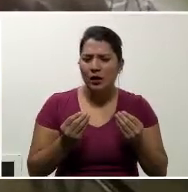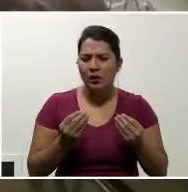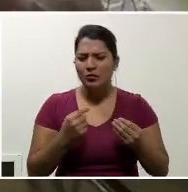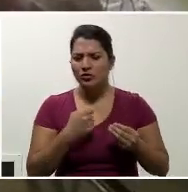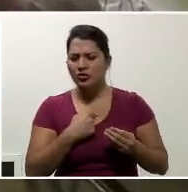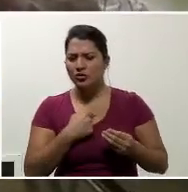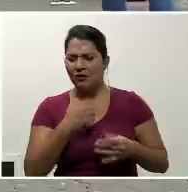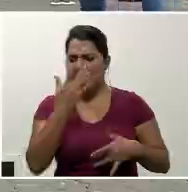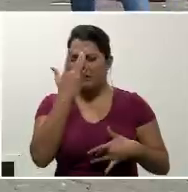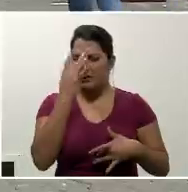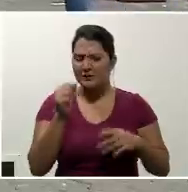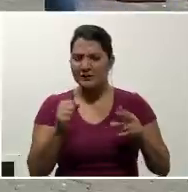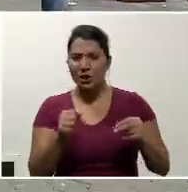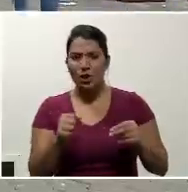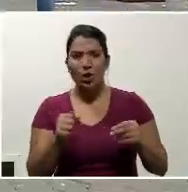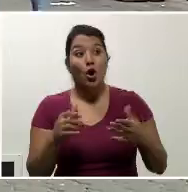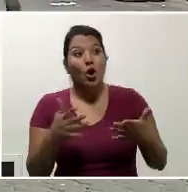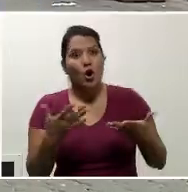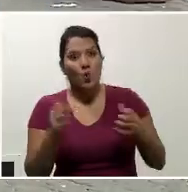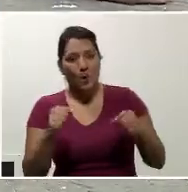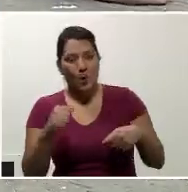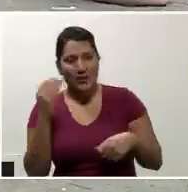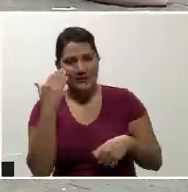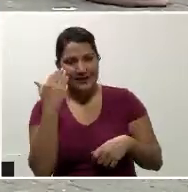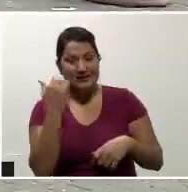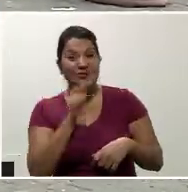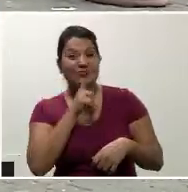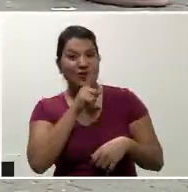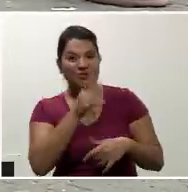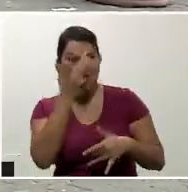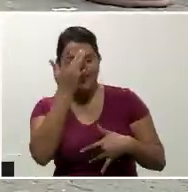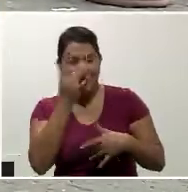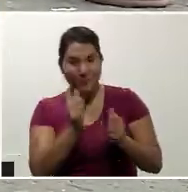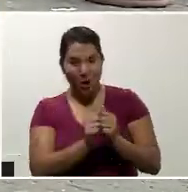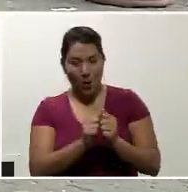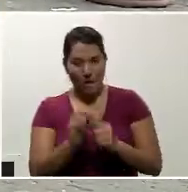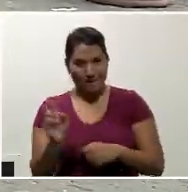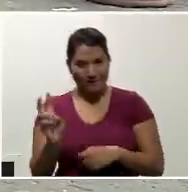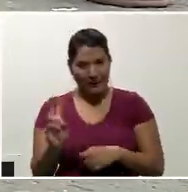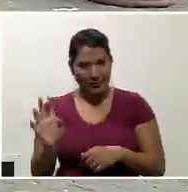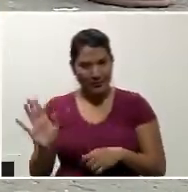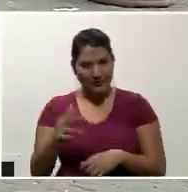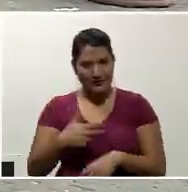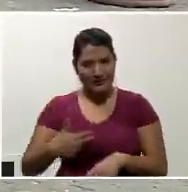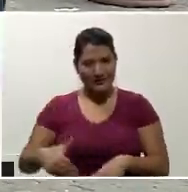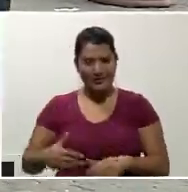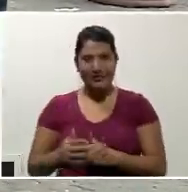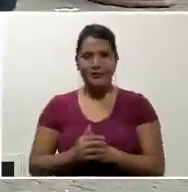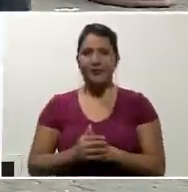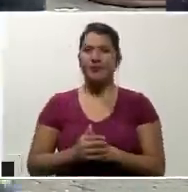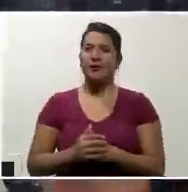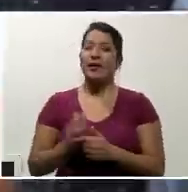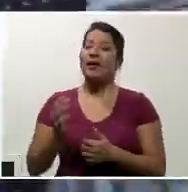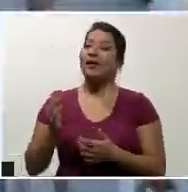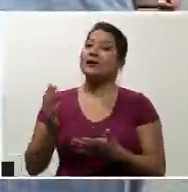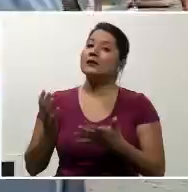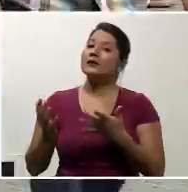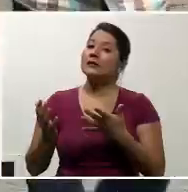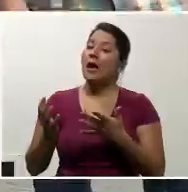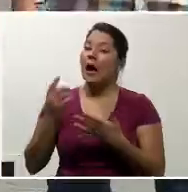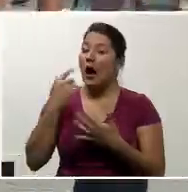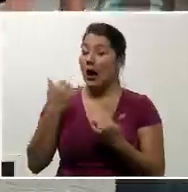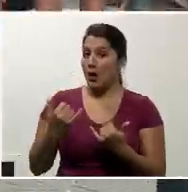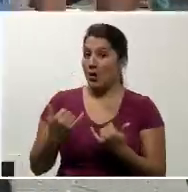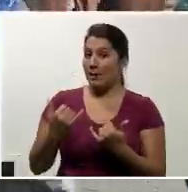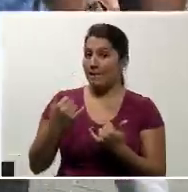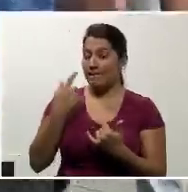coronavirus, porque más cómo identificarlos para un poco los servicios de salud? Tal vez malentendidos y que la gente